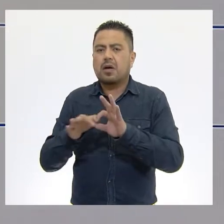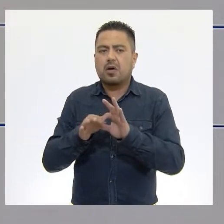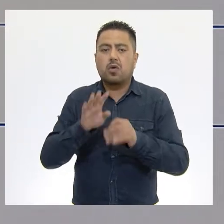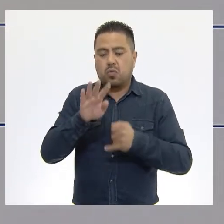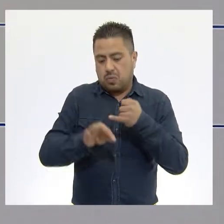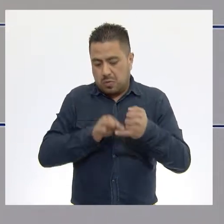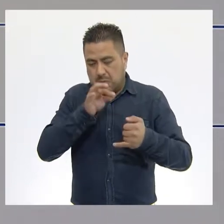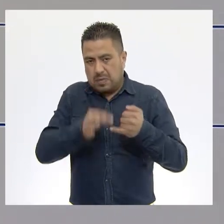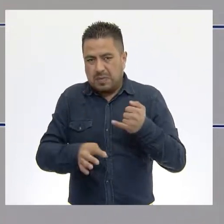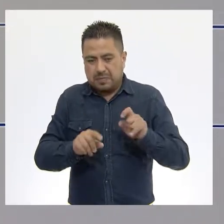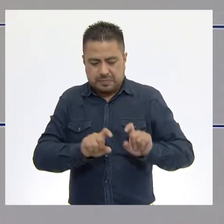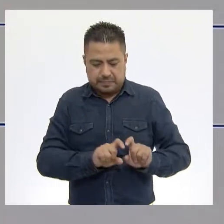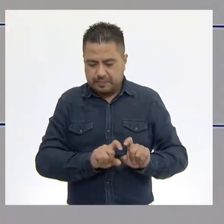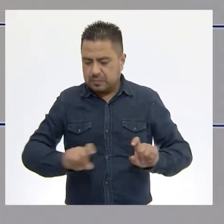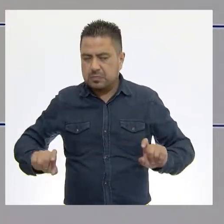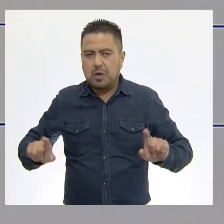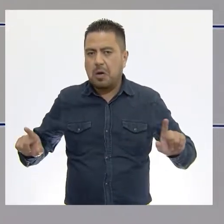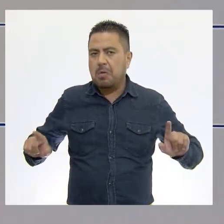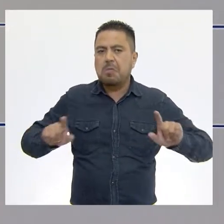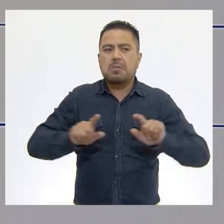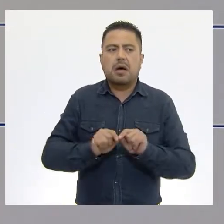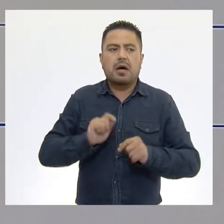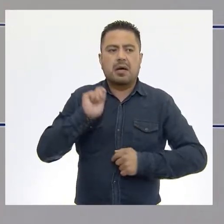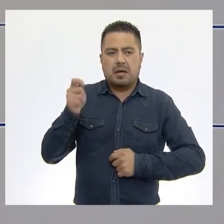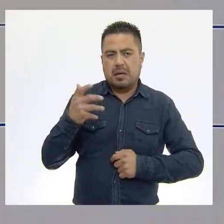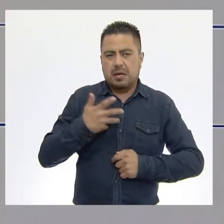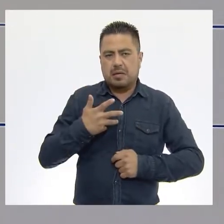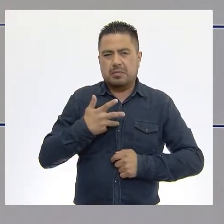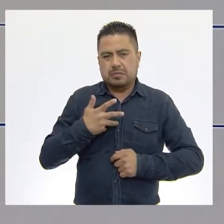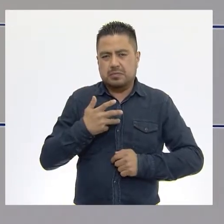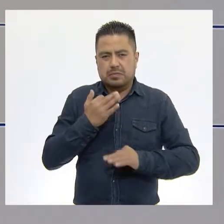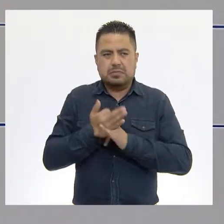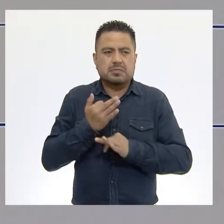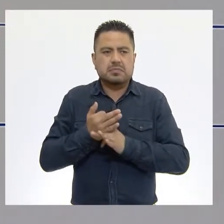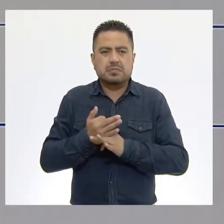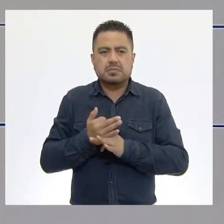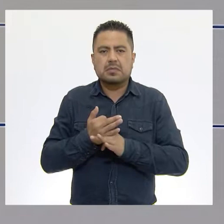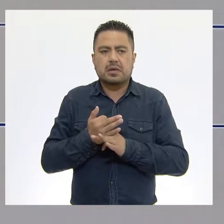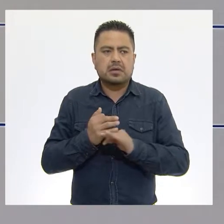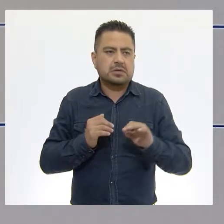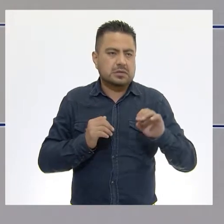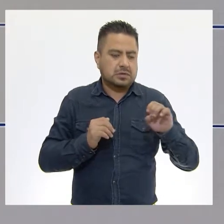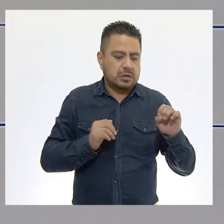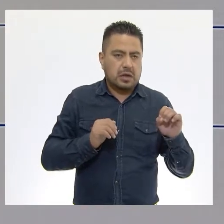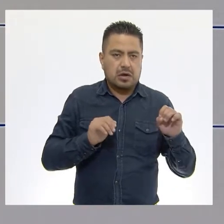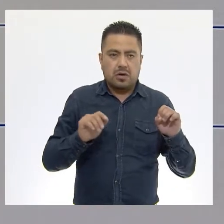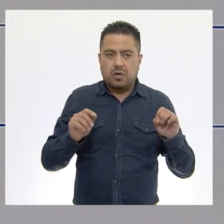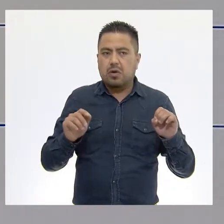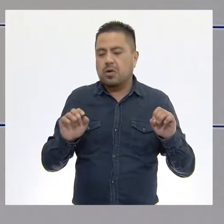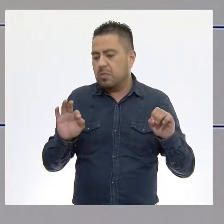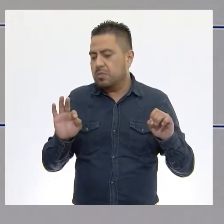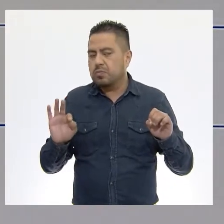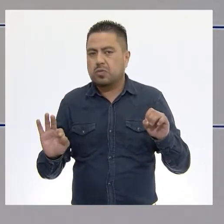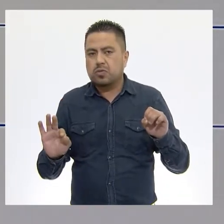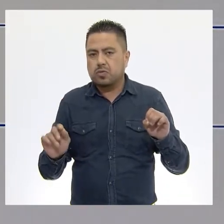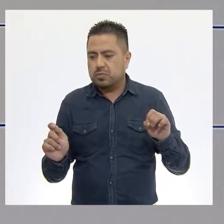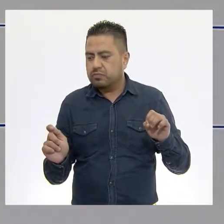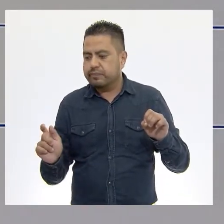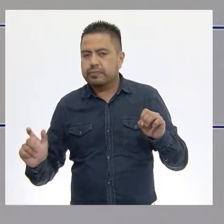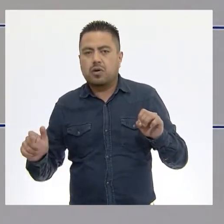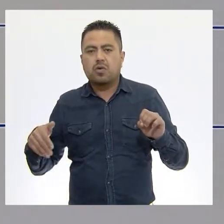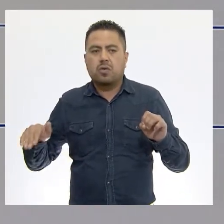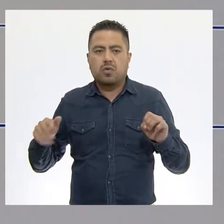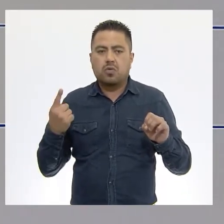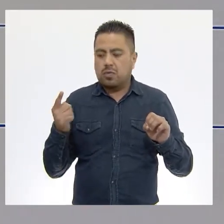por último, en la última, nada más tenemos esta parte que sí tiene enteros y decimales, más bien este número que sí tiene enteros y decimales,